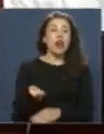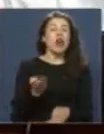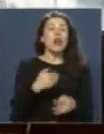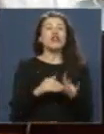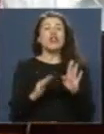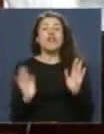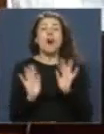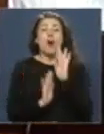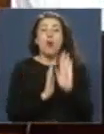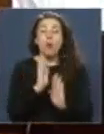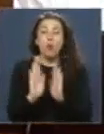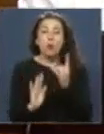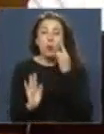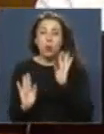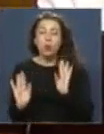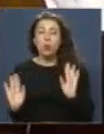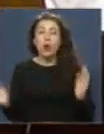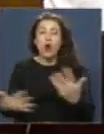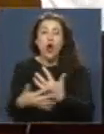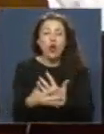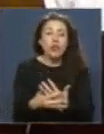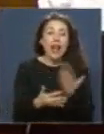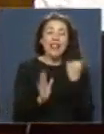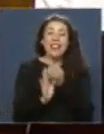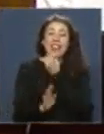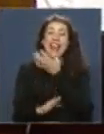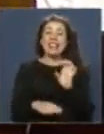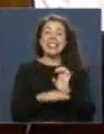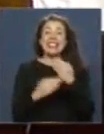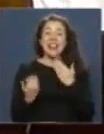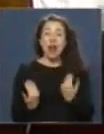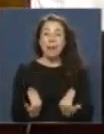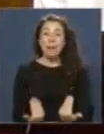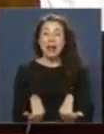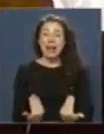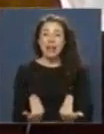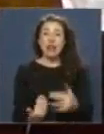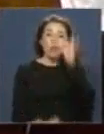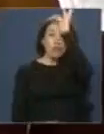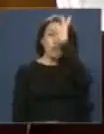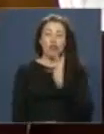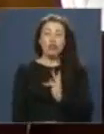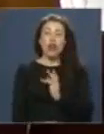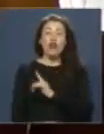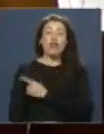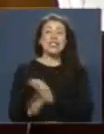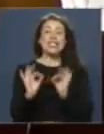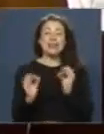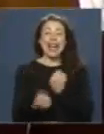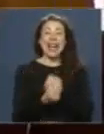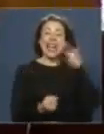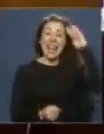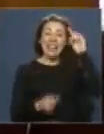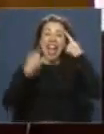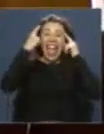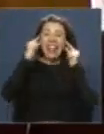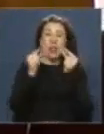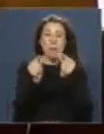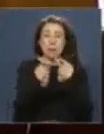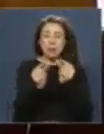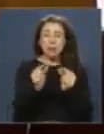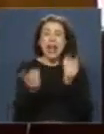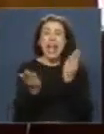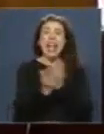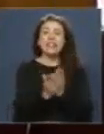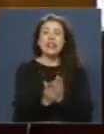contención. Previo a la declaratoria del estado de emergencia, funcionarios de Fuerzas Especiales Carabineros hirieron con perdigones a